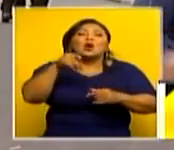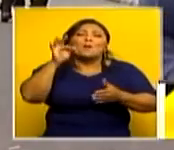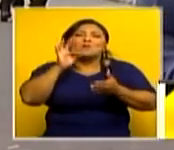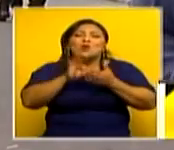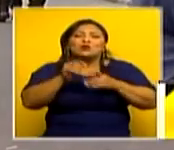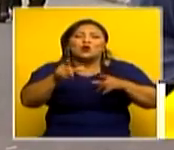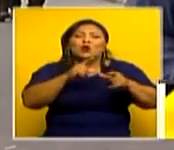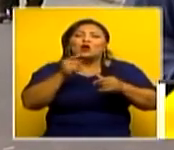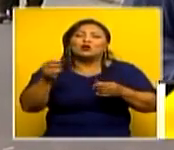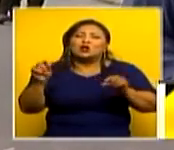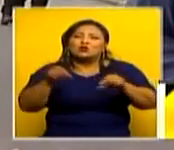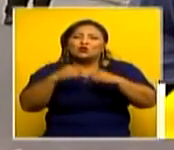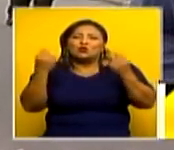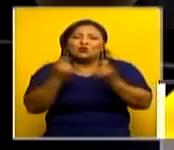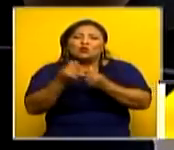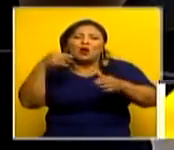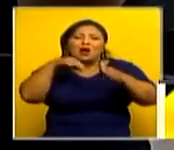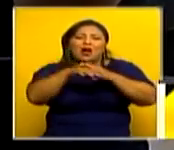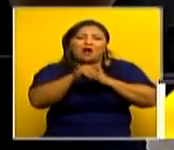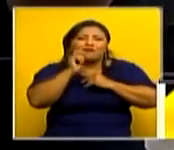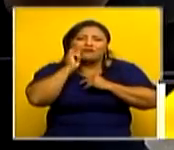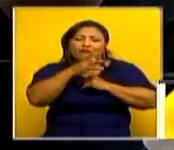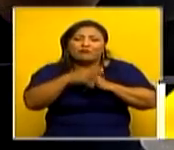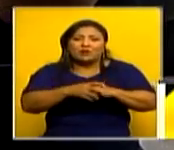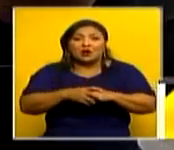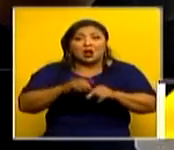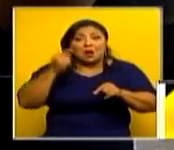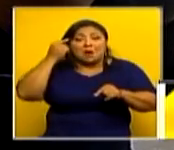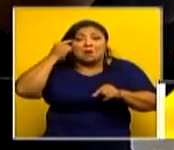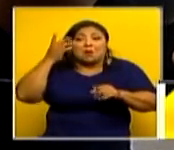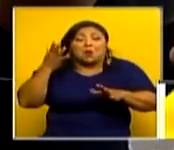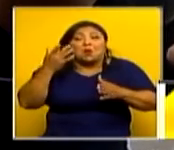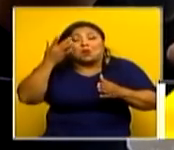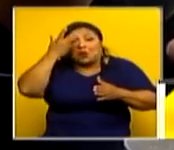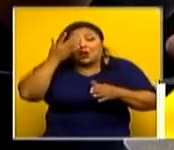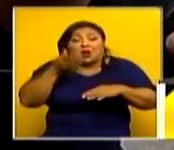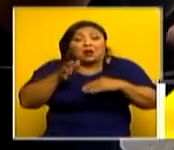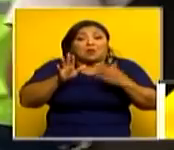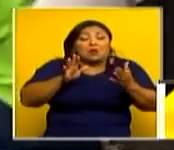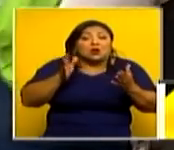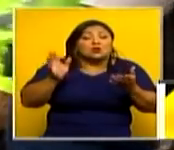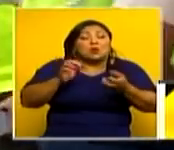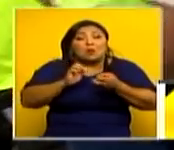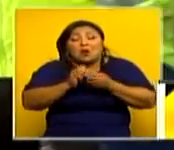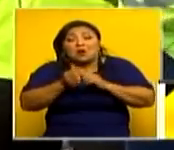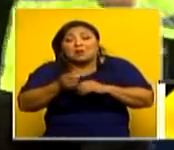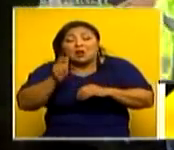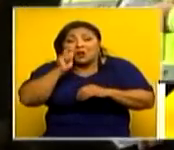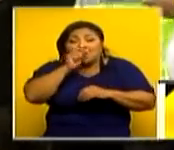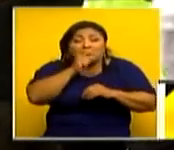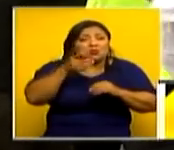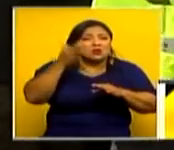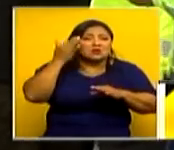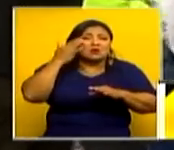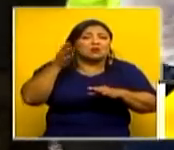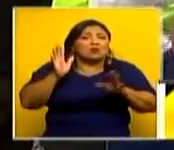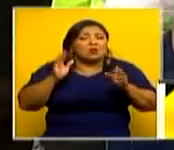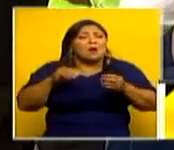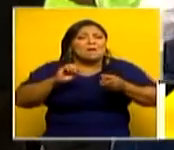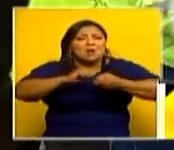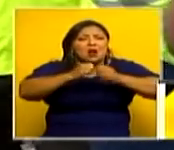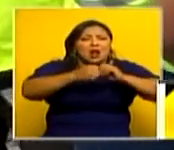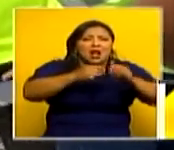donde se reúnen este tipo de adictos. Me imagino que han sido por droga, porque usted sabe cómo son los drogadictos y ellos pelean